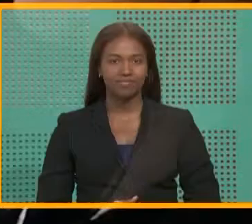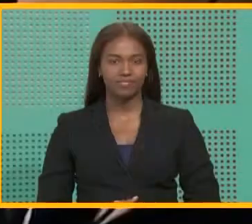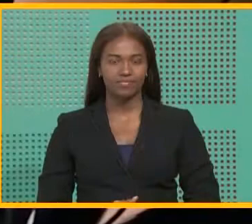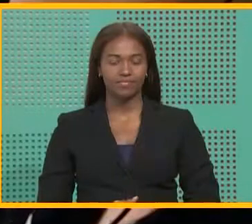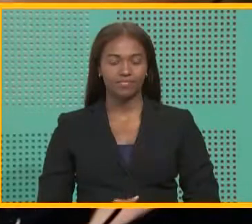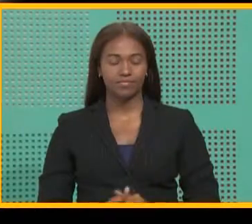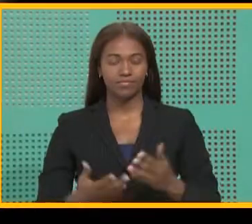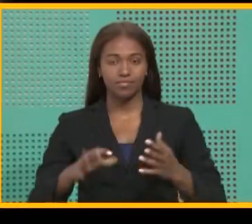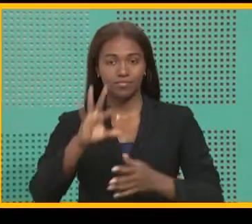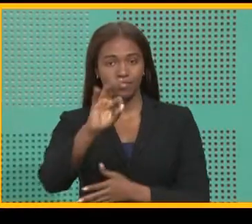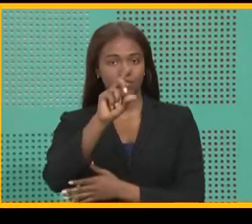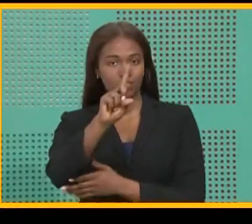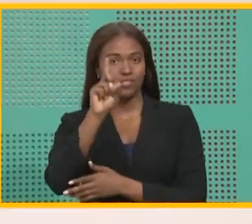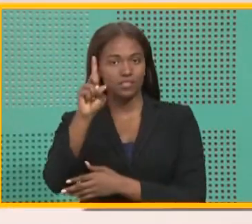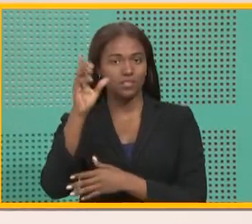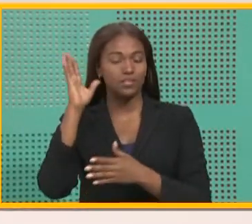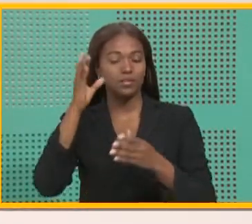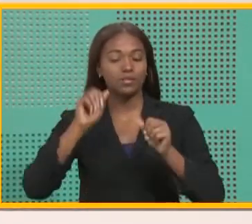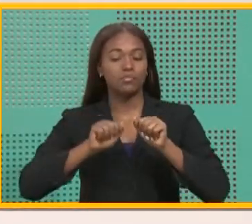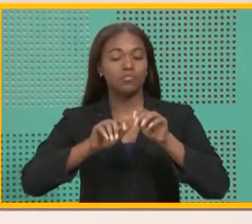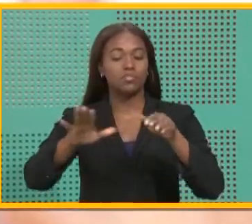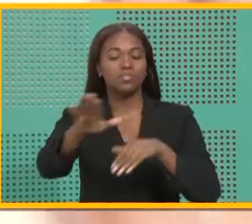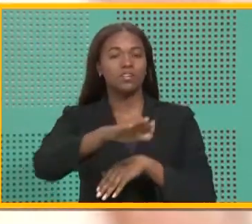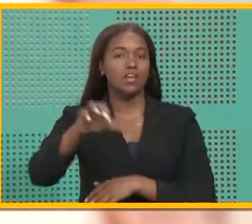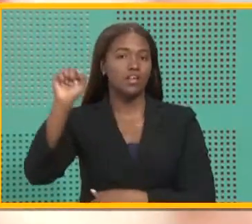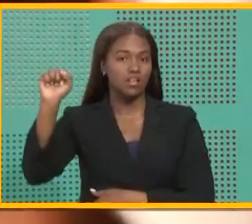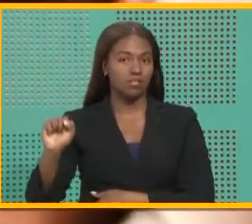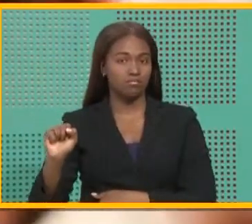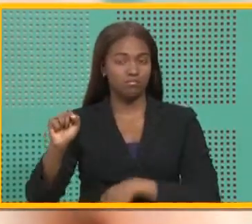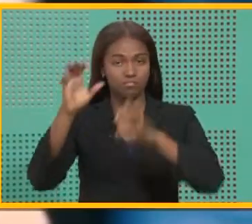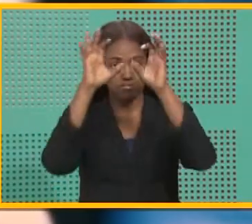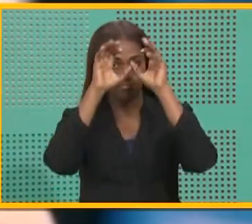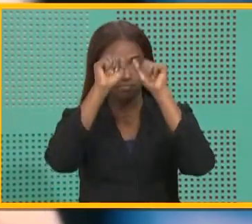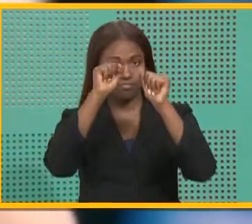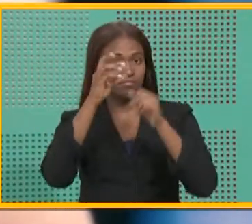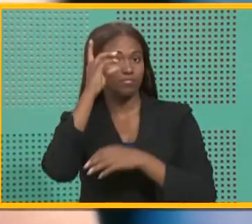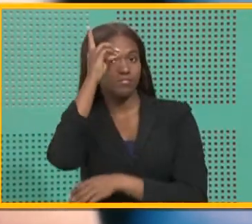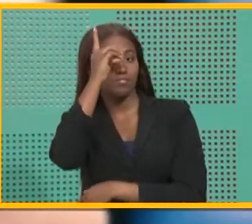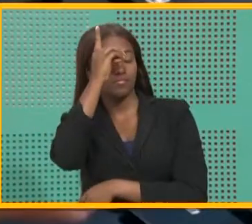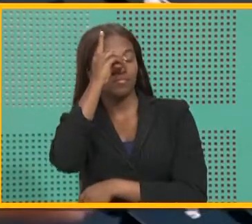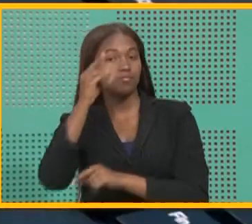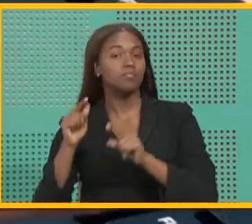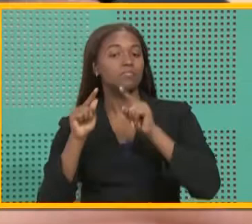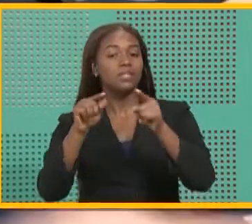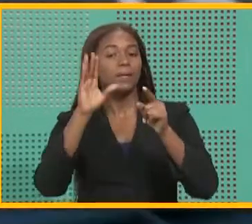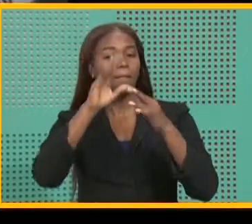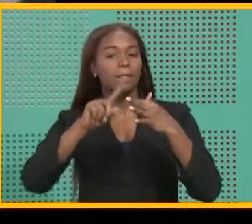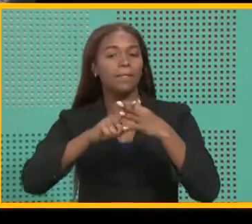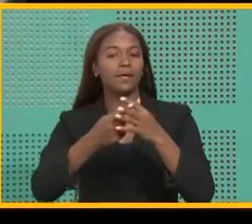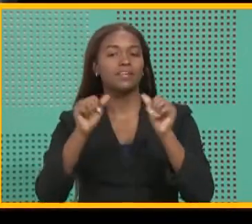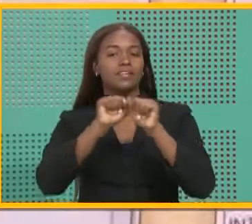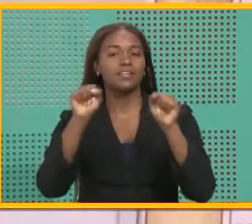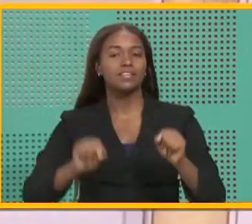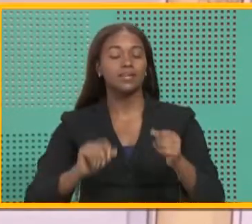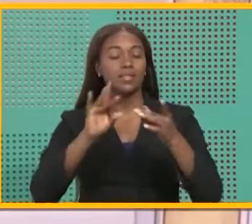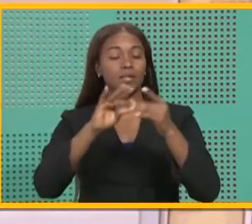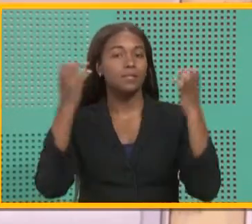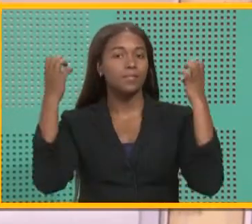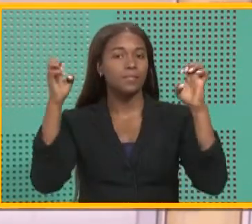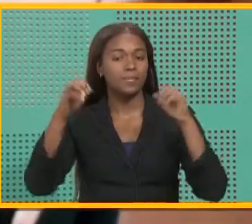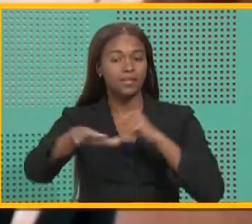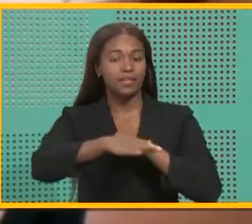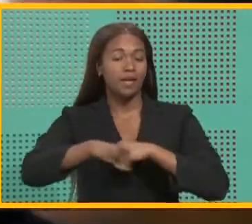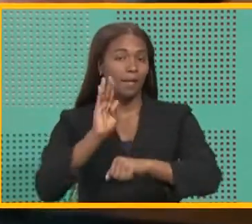El 911 se expande al sur. El presidente Danilo Medina dejará en marcha el sistema de emergencias